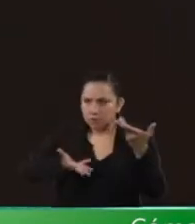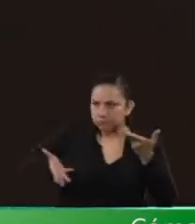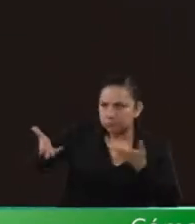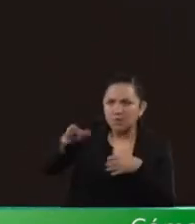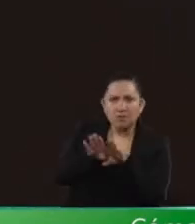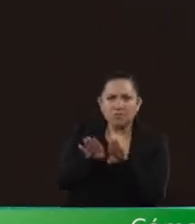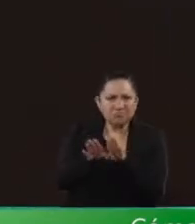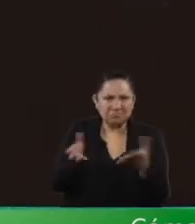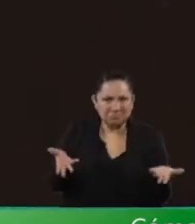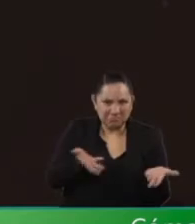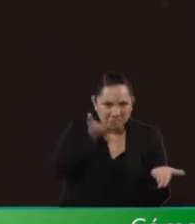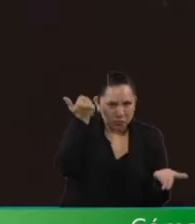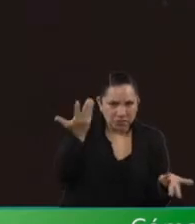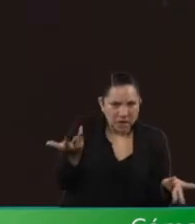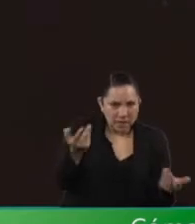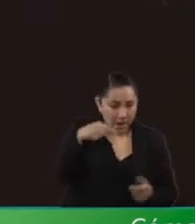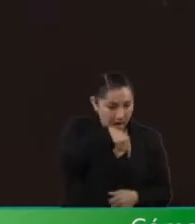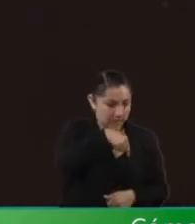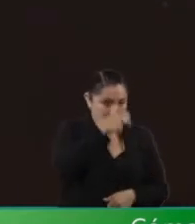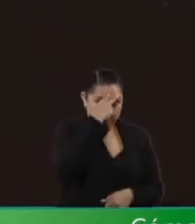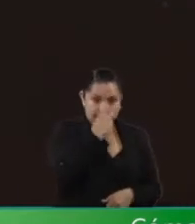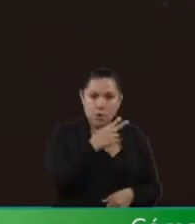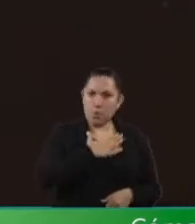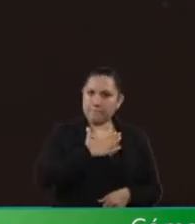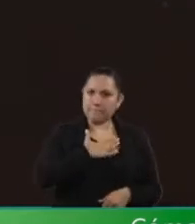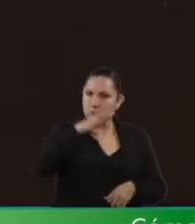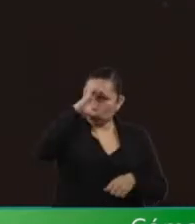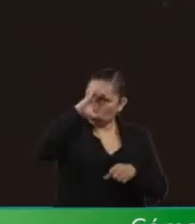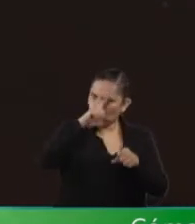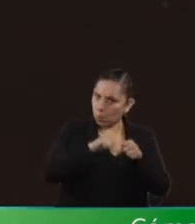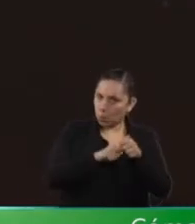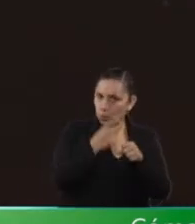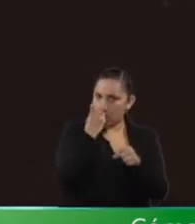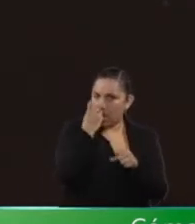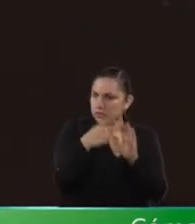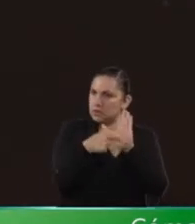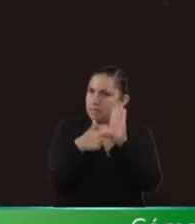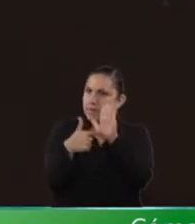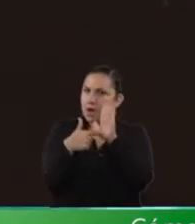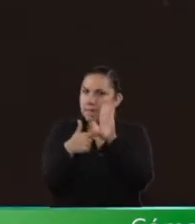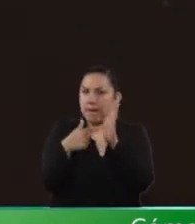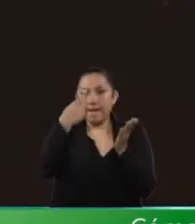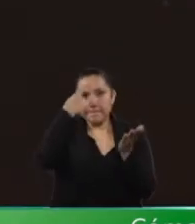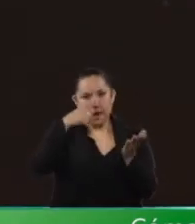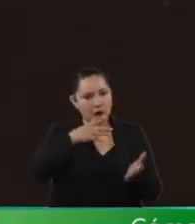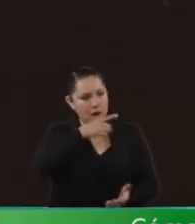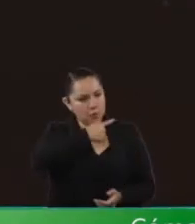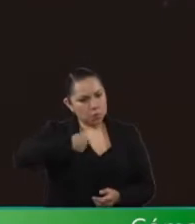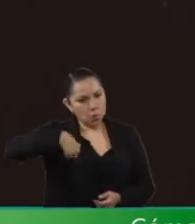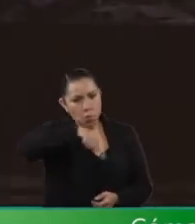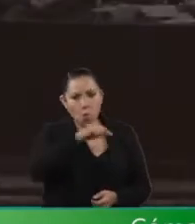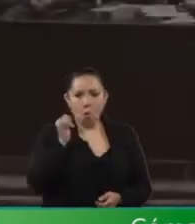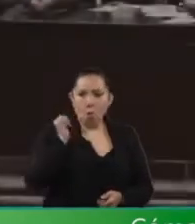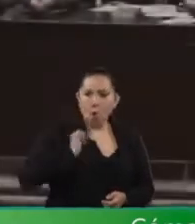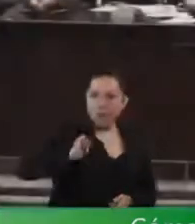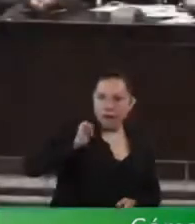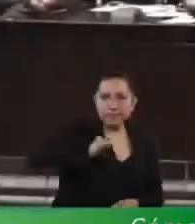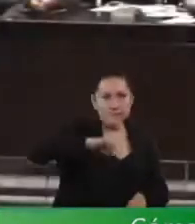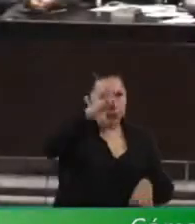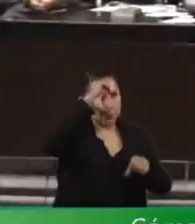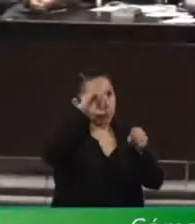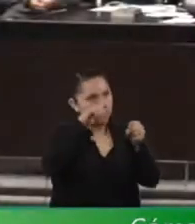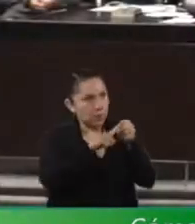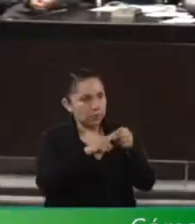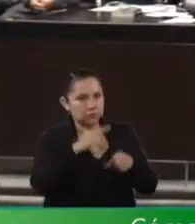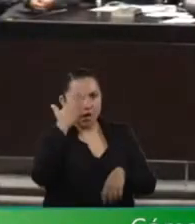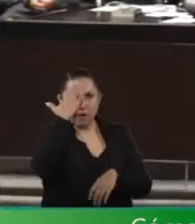diplomacia cultural que enaltezca nuestra grandeza o la grandeza de nuestras culturas antiguas, o si quiere promover